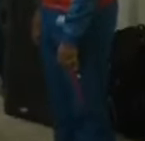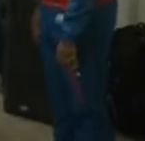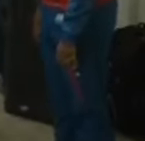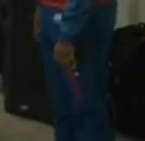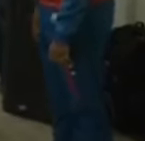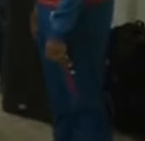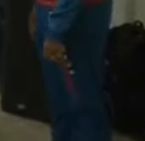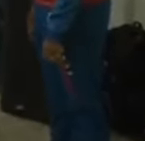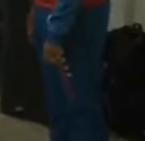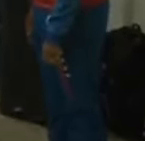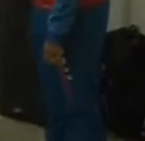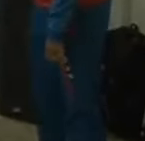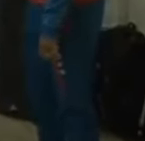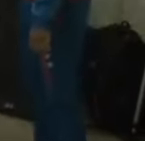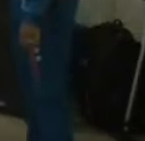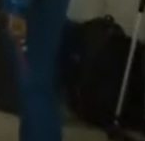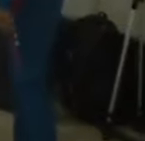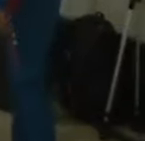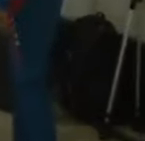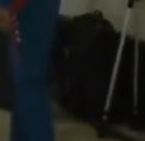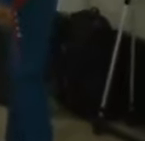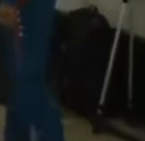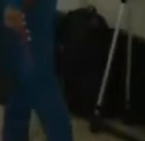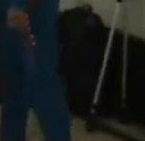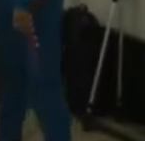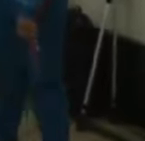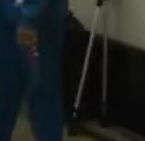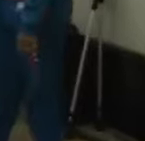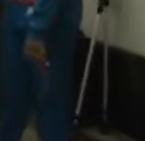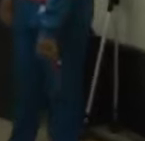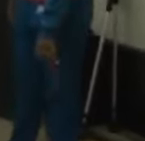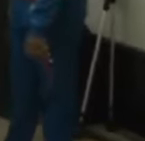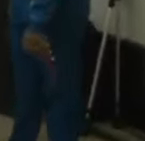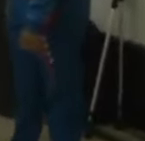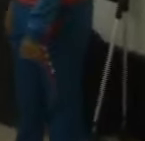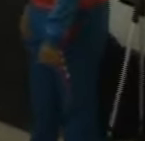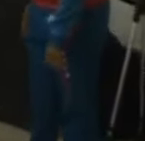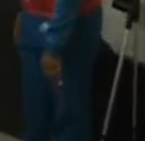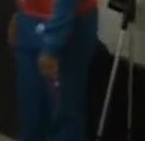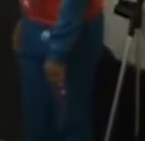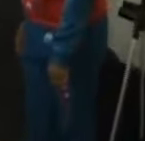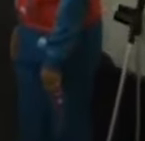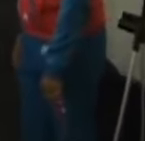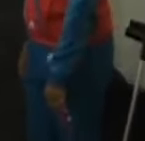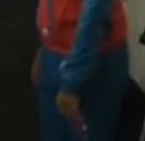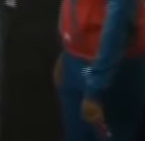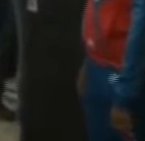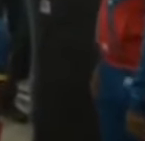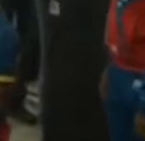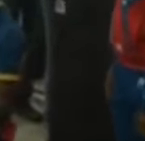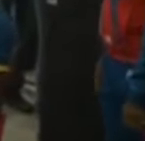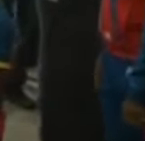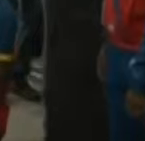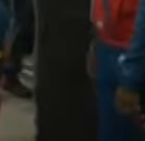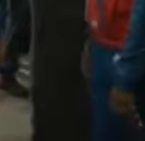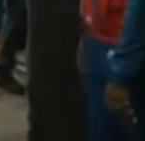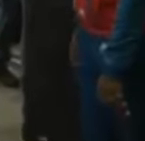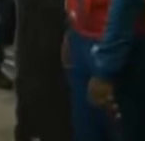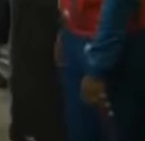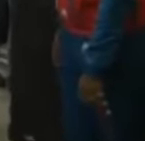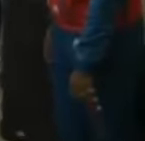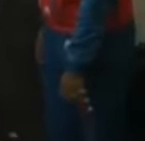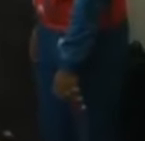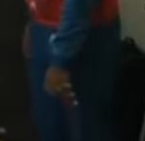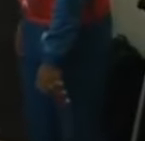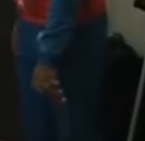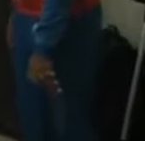Discapacidad. Recordemos que este día se creó y se comenzó la misión Dr. José